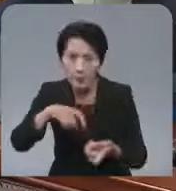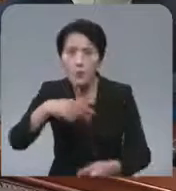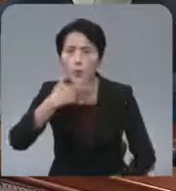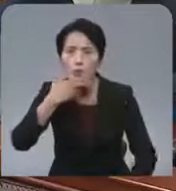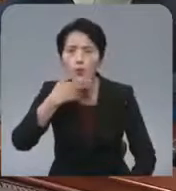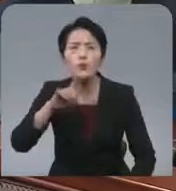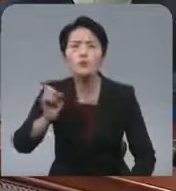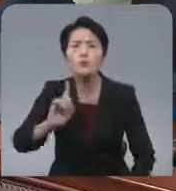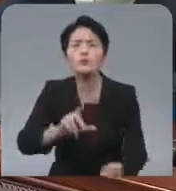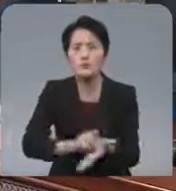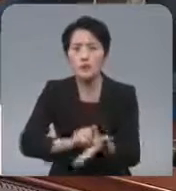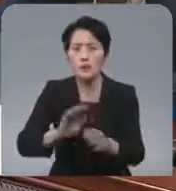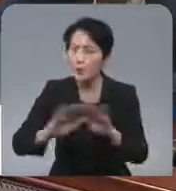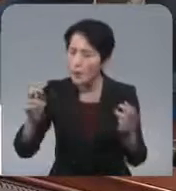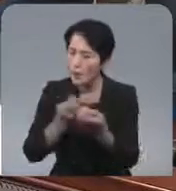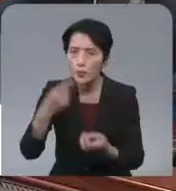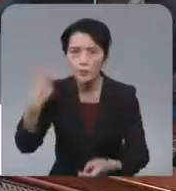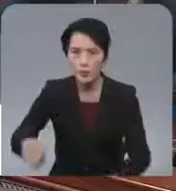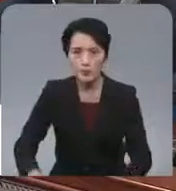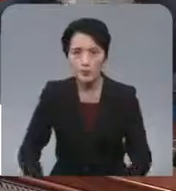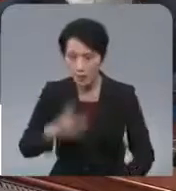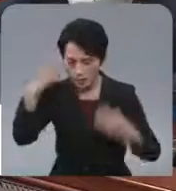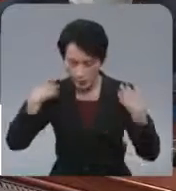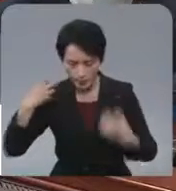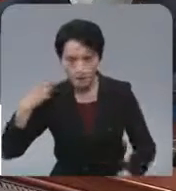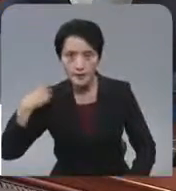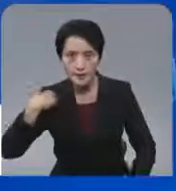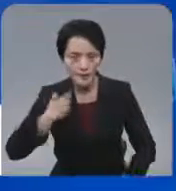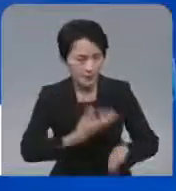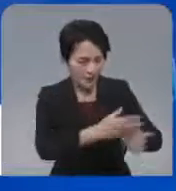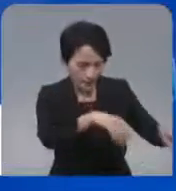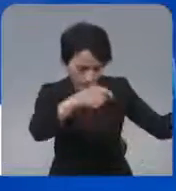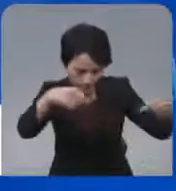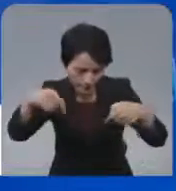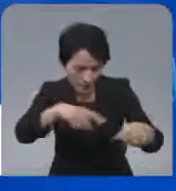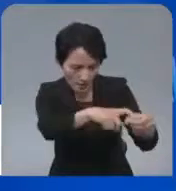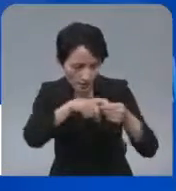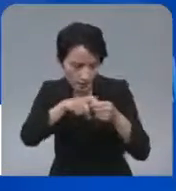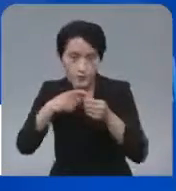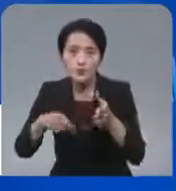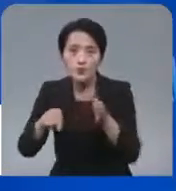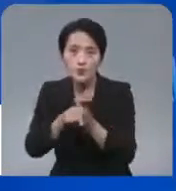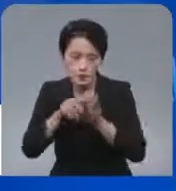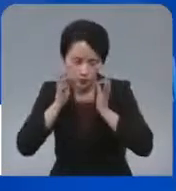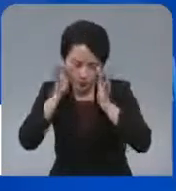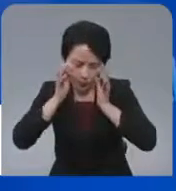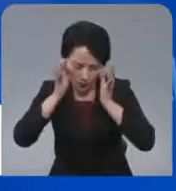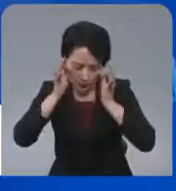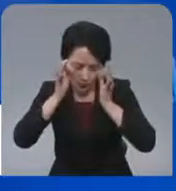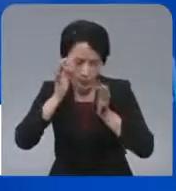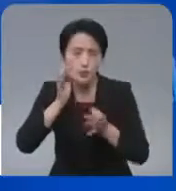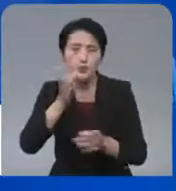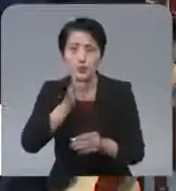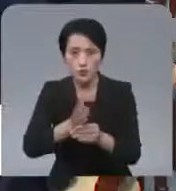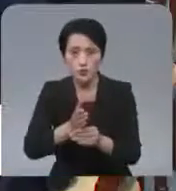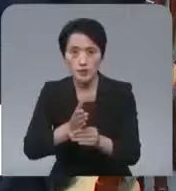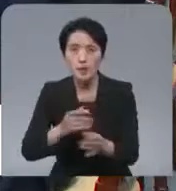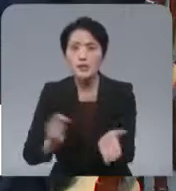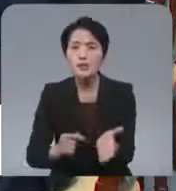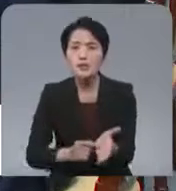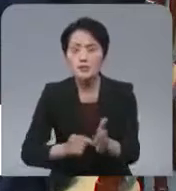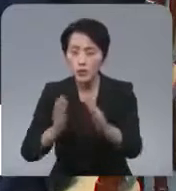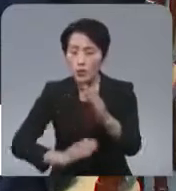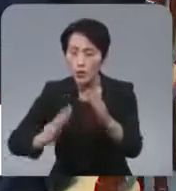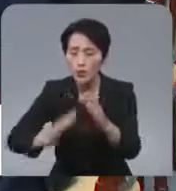para intentar tranquilizar a la población declaró que el gobierno se esfuerza al máximo por agilizar la distribución de solución de urea y está